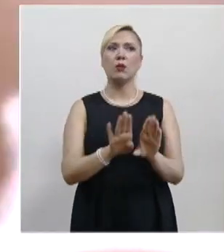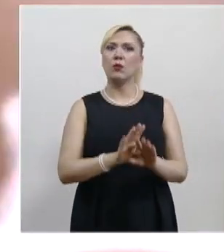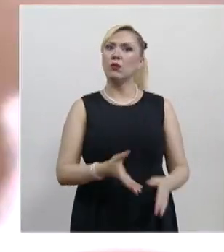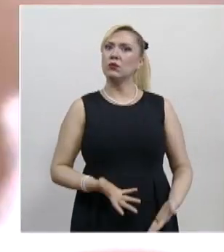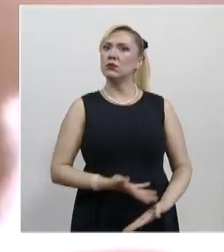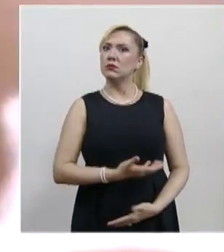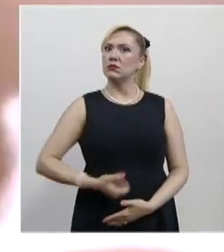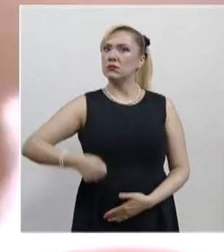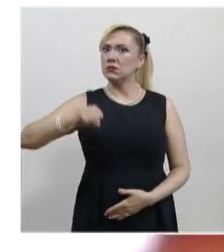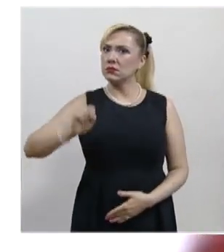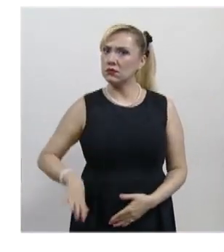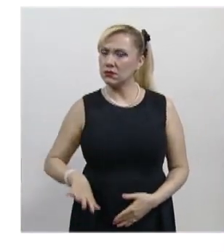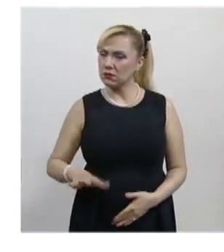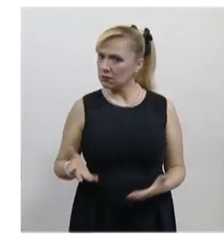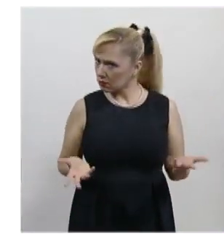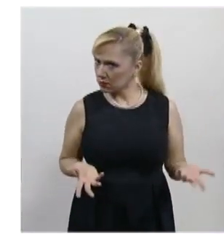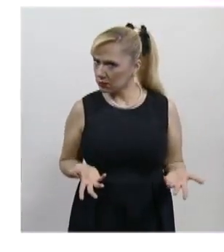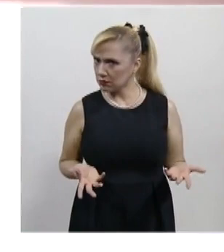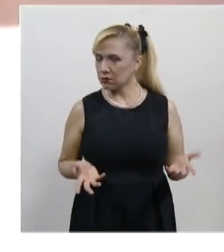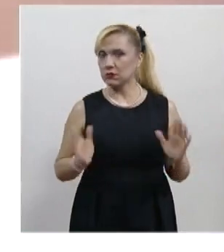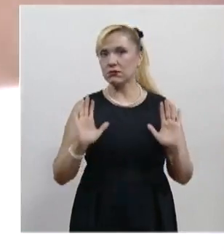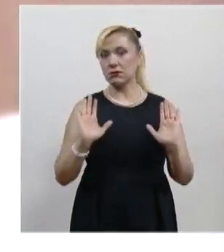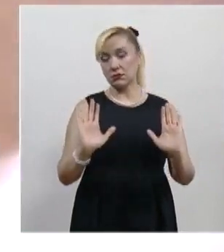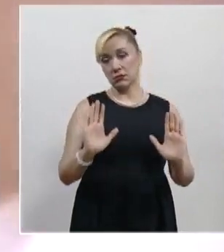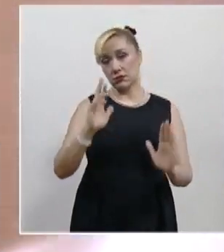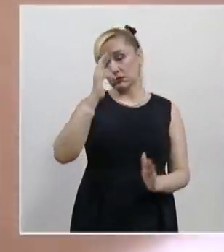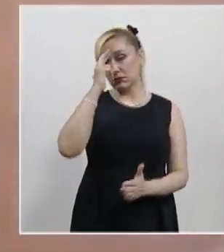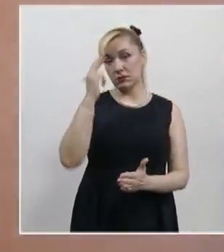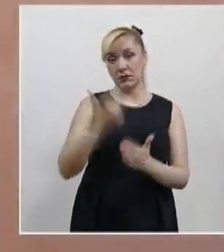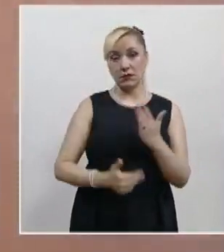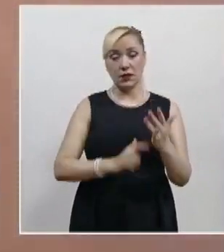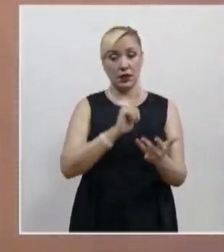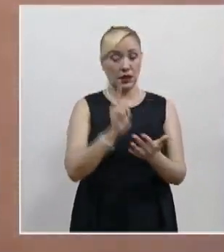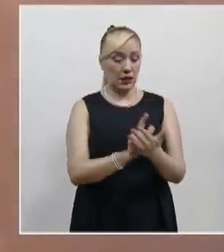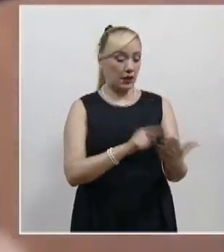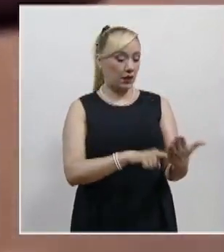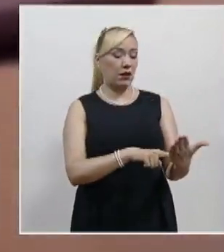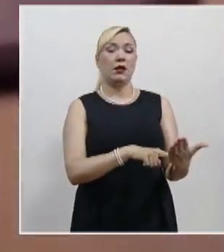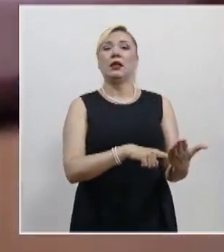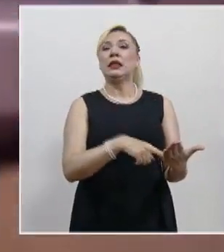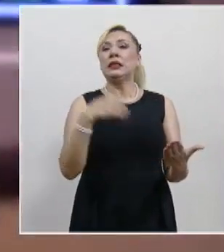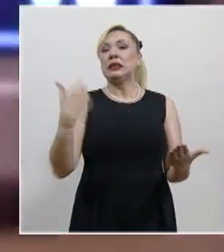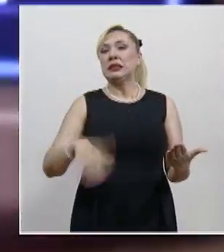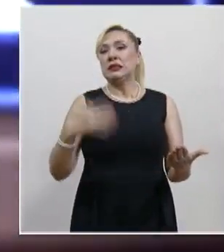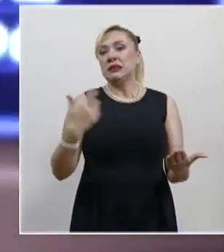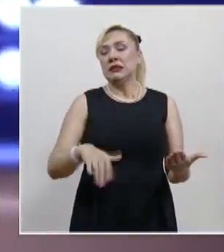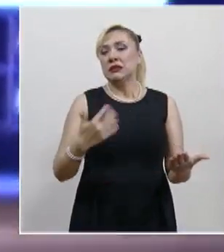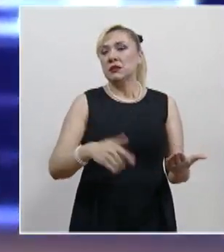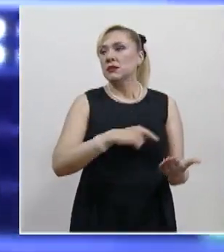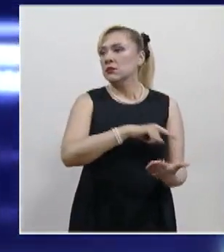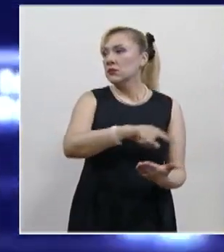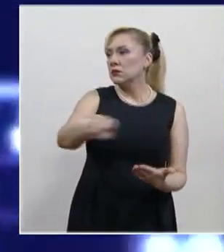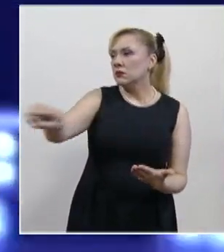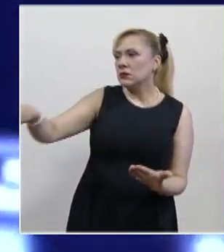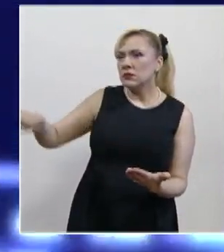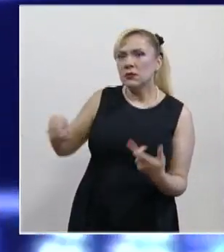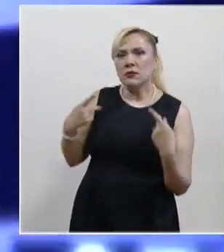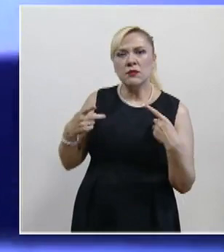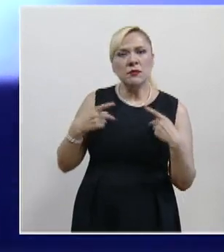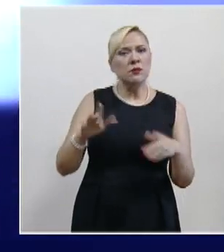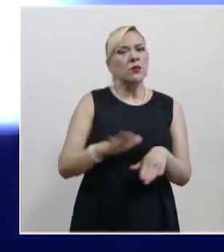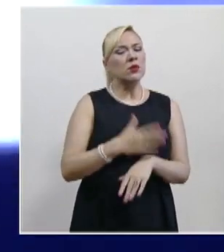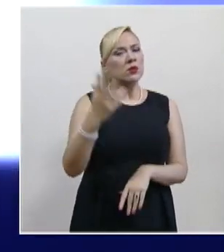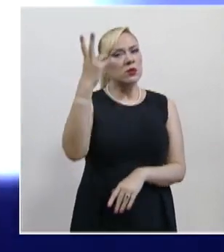embarazo. Ello cuando resientan una afectación jurídica relevante y un agravio diferenciado al resto de los integrantes de la sociedad que